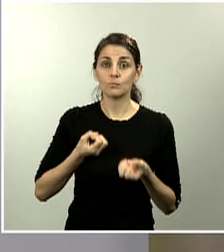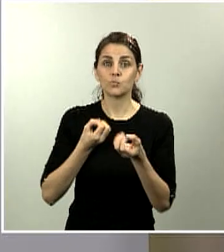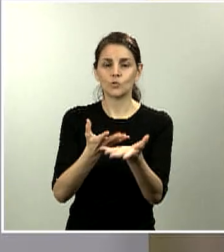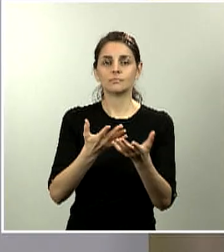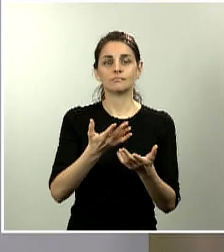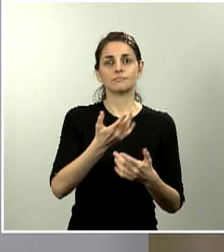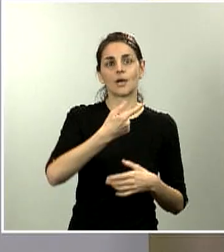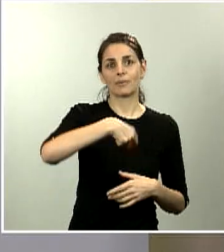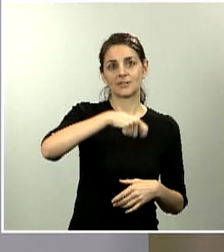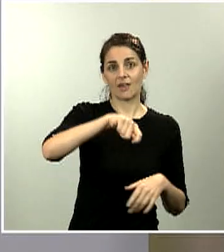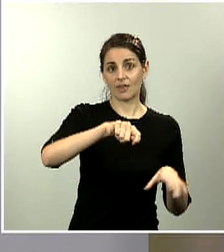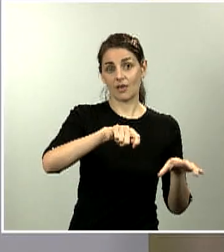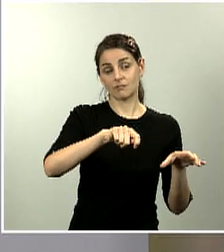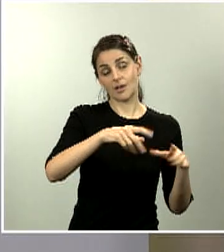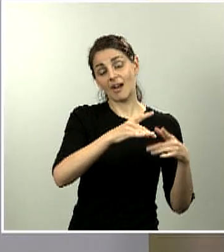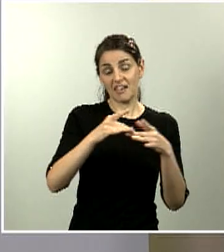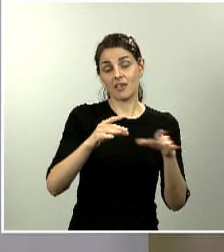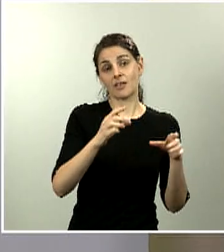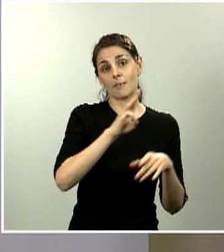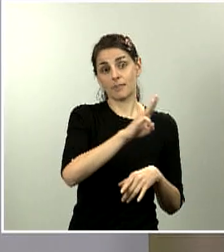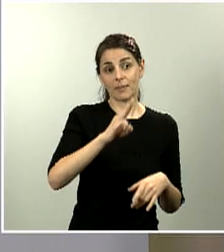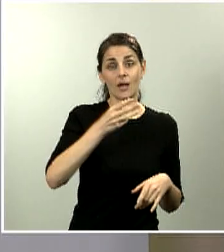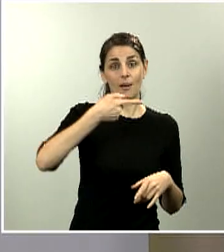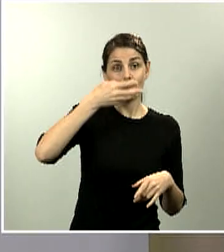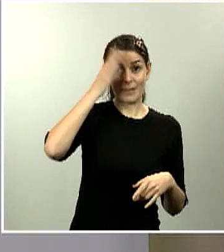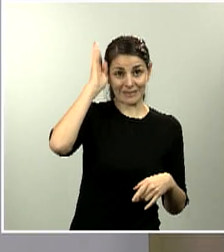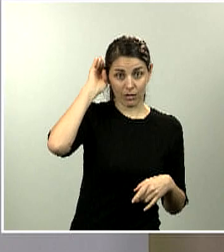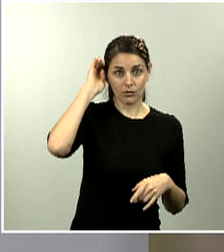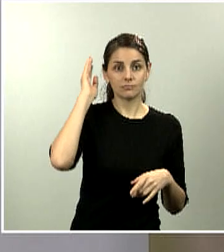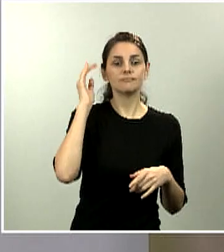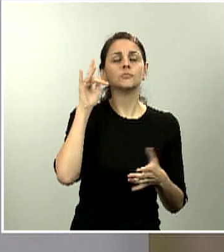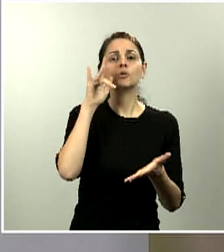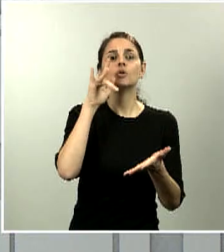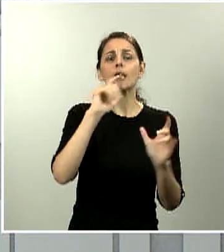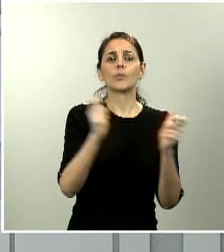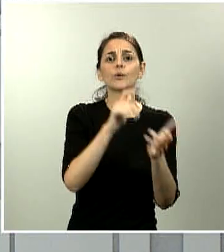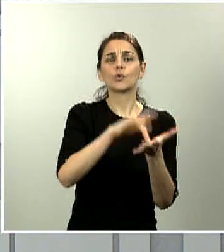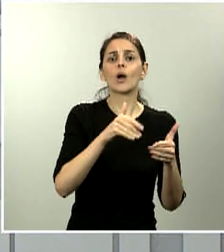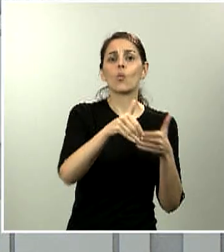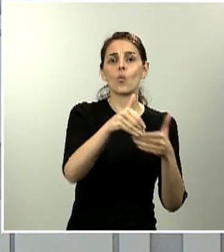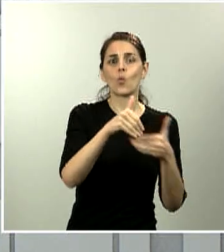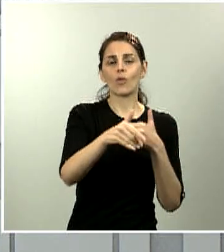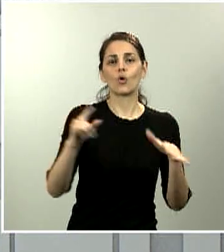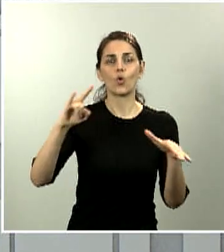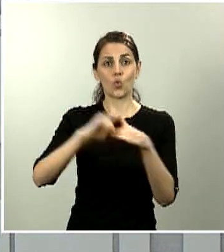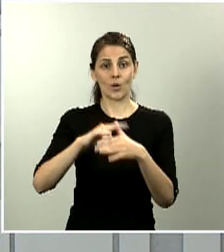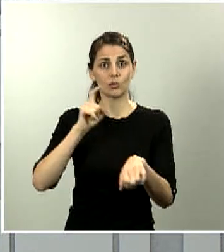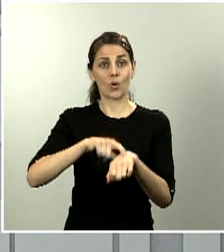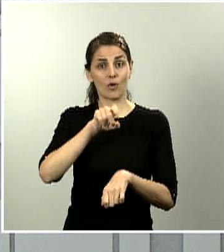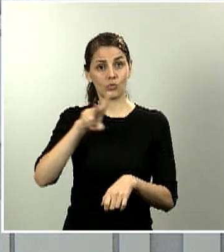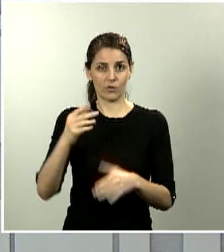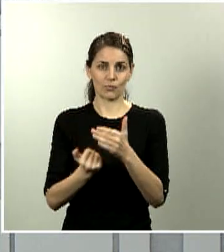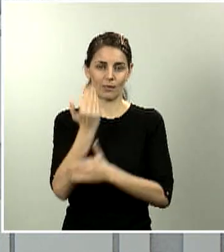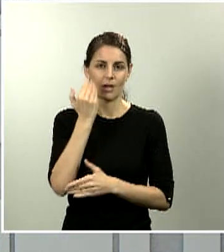Partido Popular, se mantendrá el próximo lunes a las 11 de la mañana. Confiamos, por tanto, en que también el